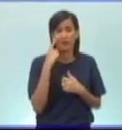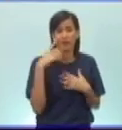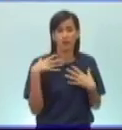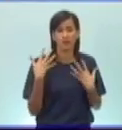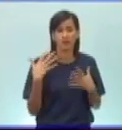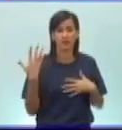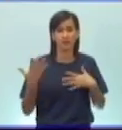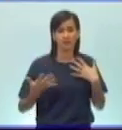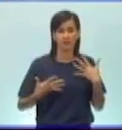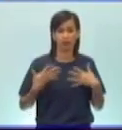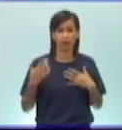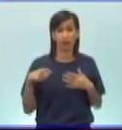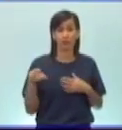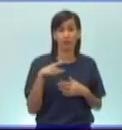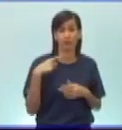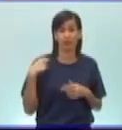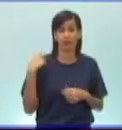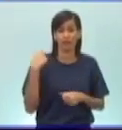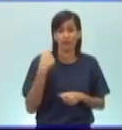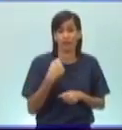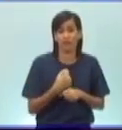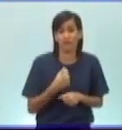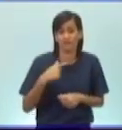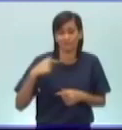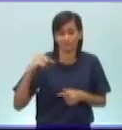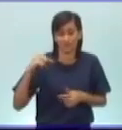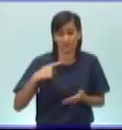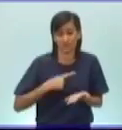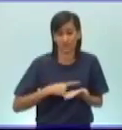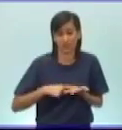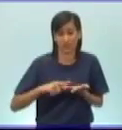a trabajar durante toda la semana. Observemos.